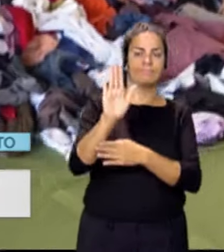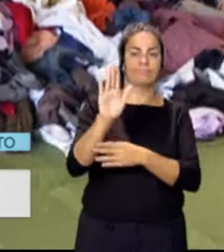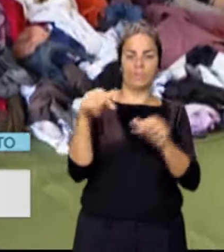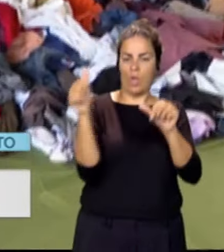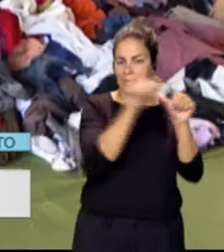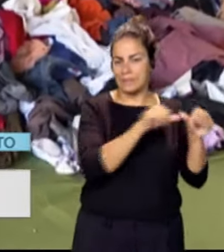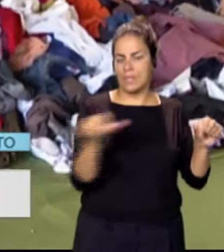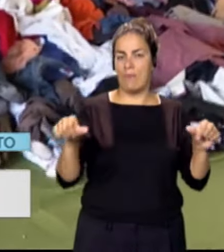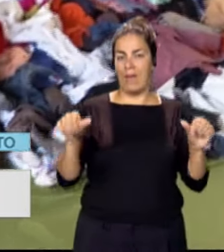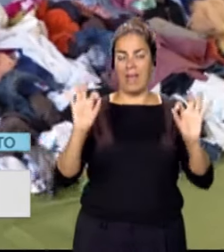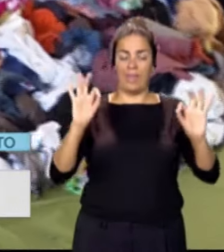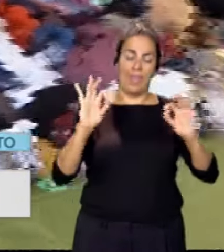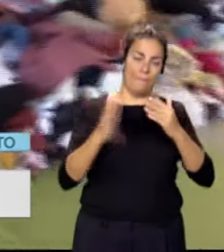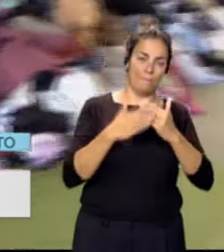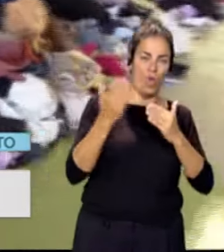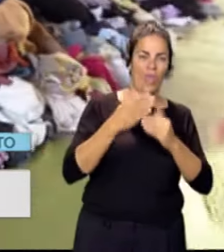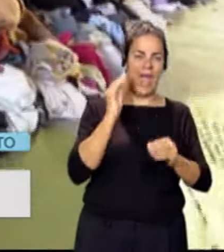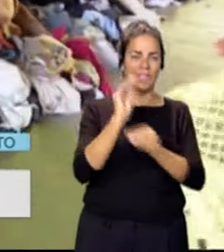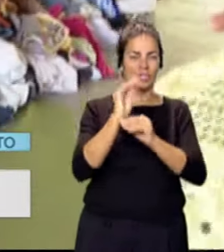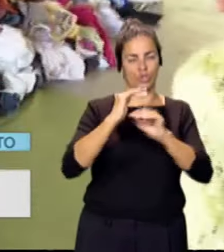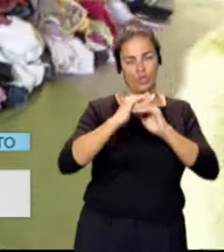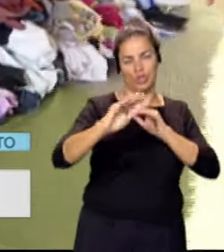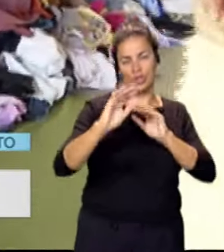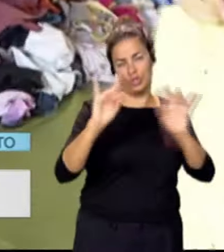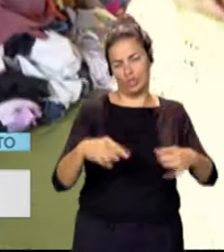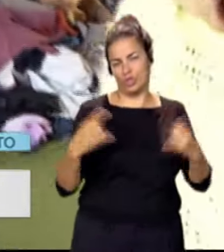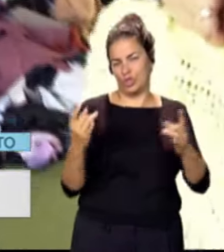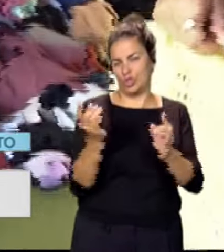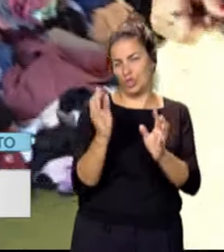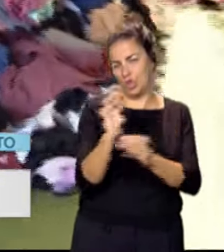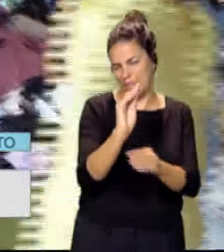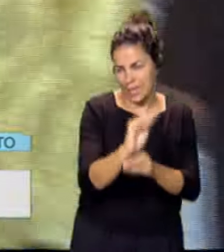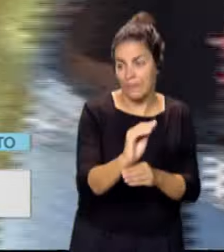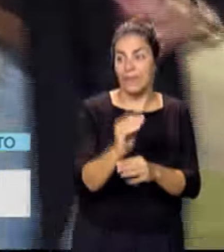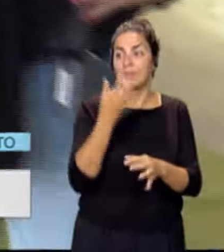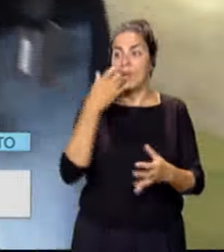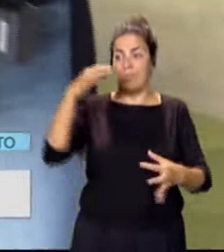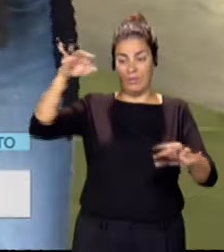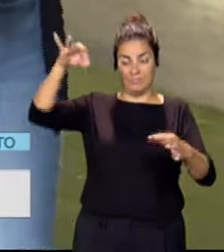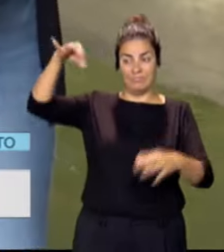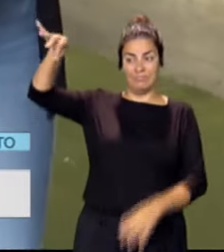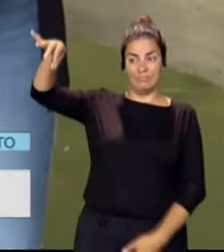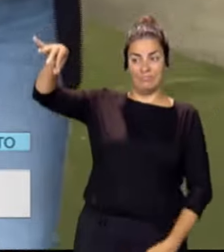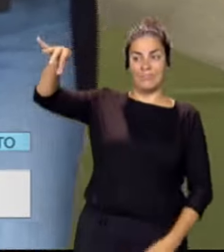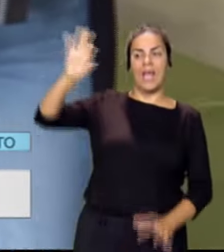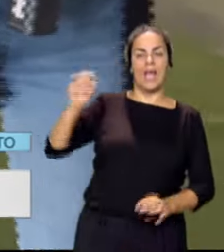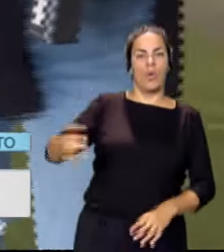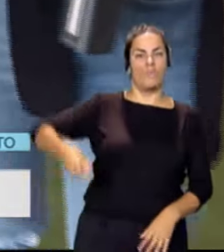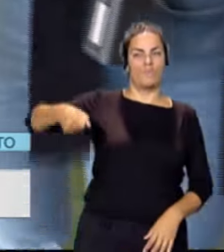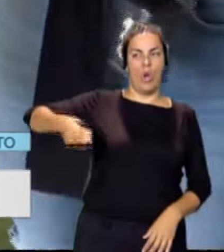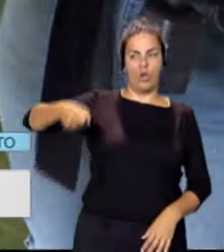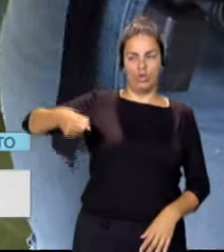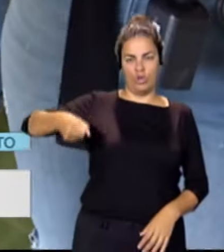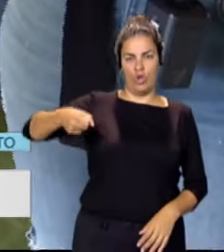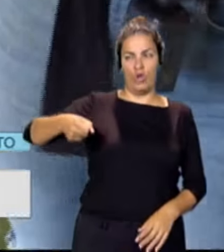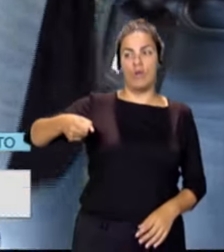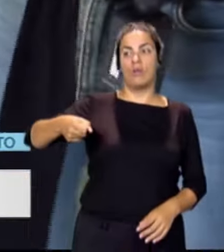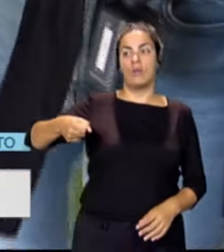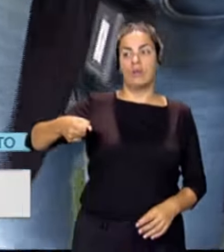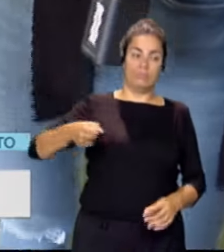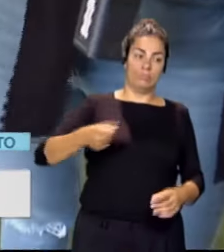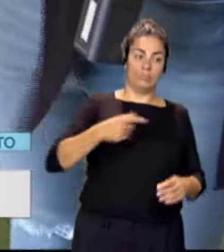semana de la moda sostenible prendas como esta que tengo ahora mismo en mi mano fíjense es un bolso hecho a raíz de una